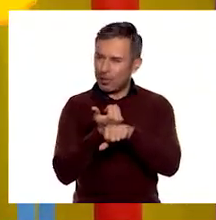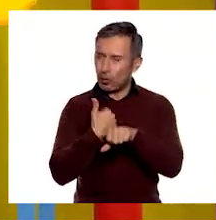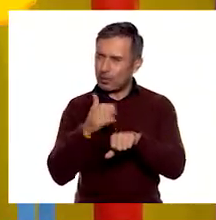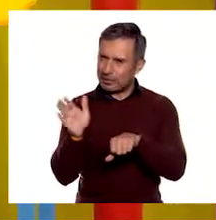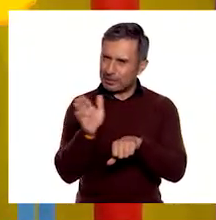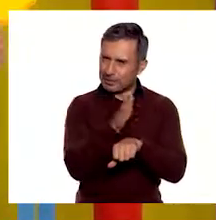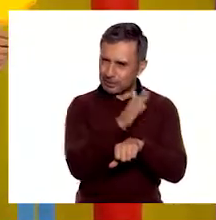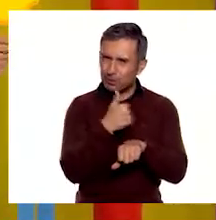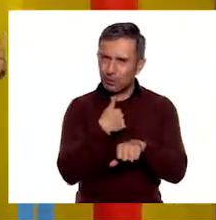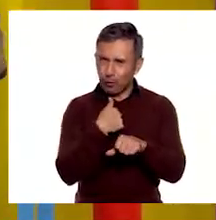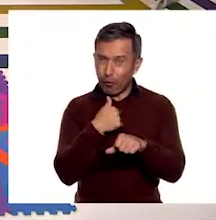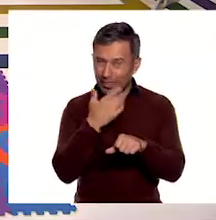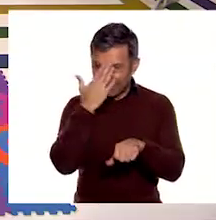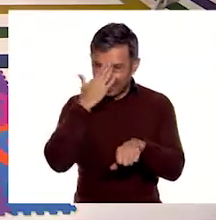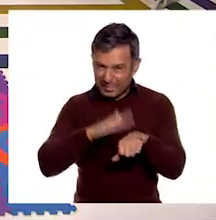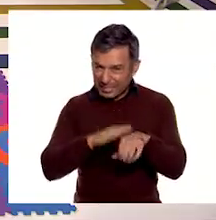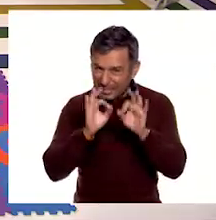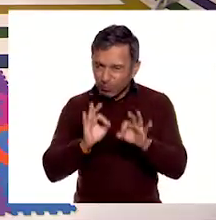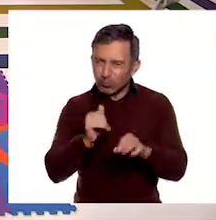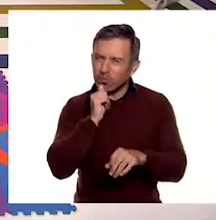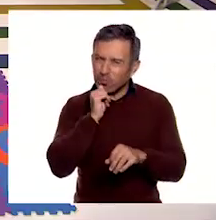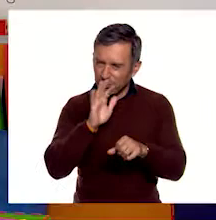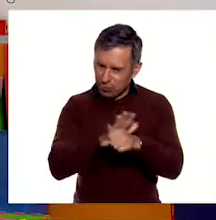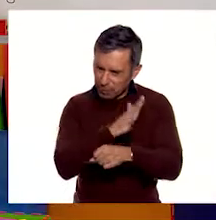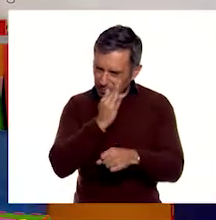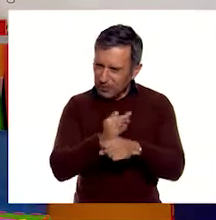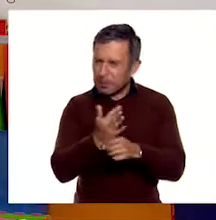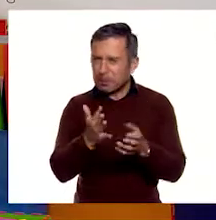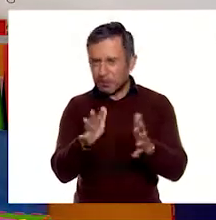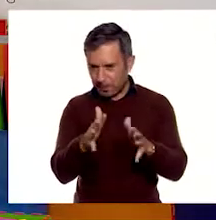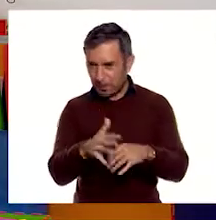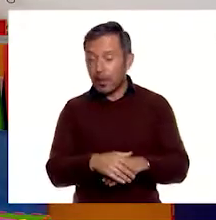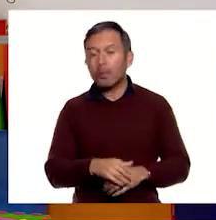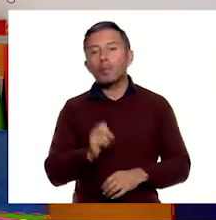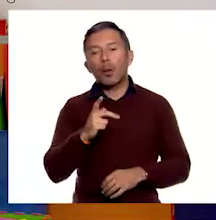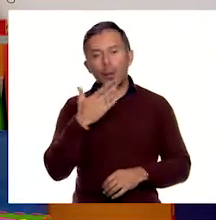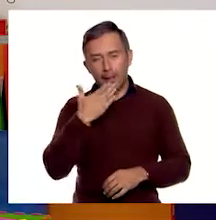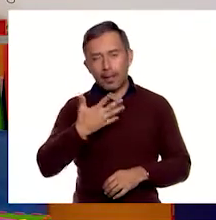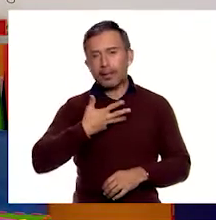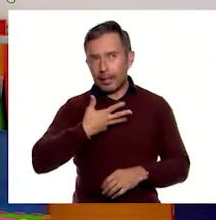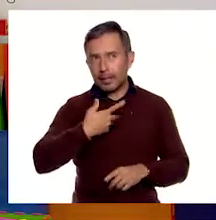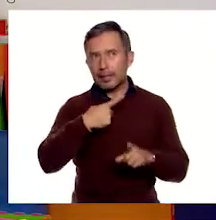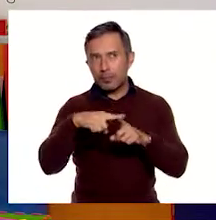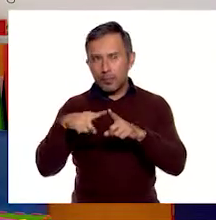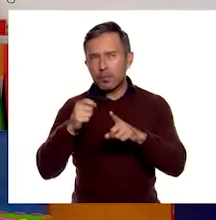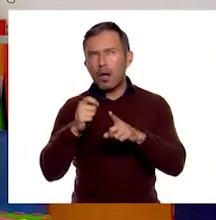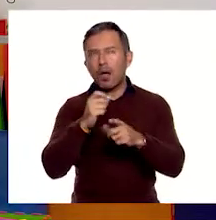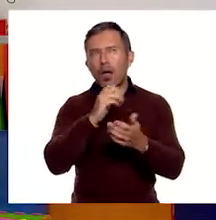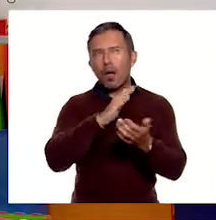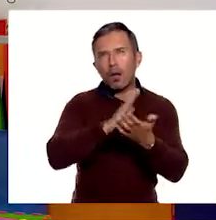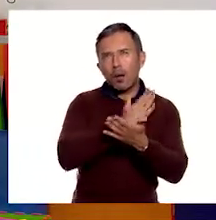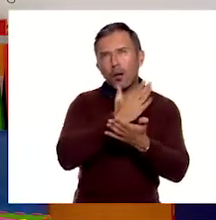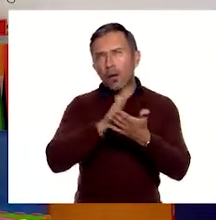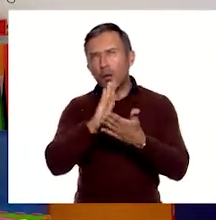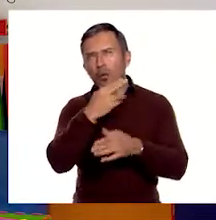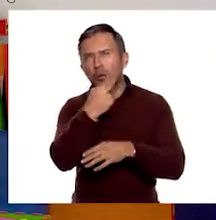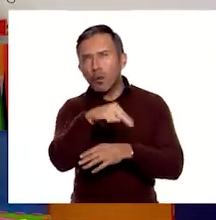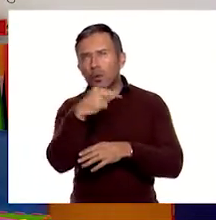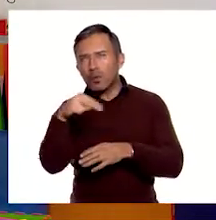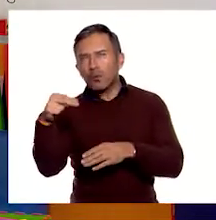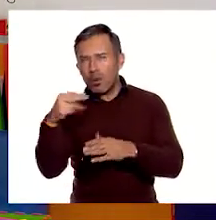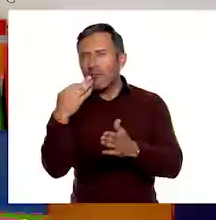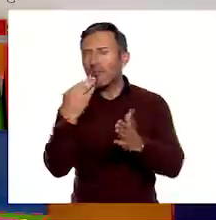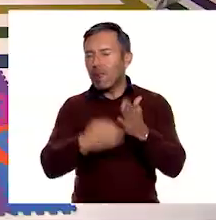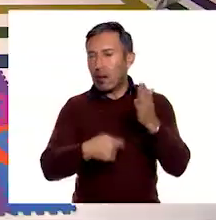un poquito más ahí. Exactamente. Ya tenemos cuáles son, vemos tantos, pero ahora, ¿cuál es cuál? ¿No? Nos falta identificar eso.